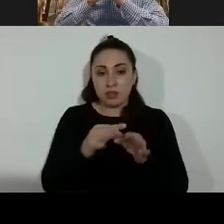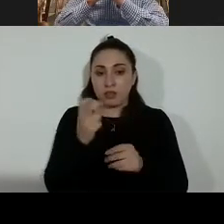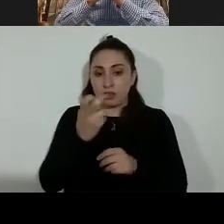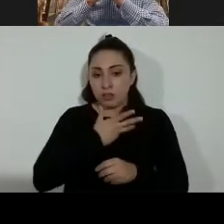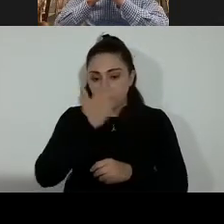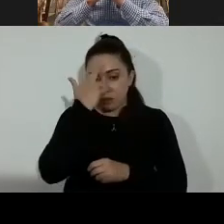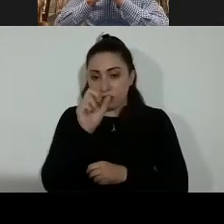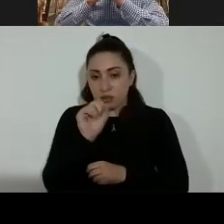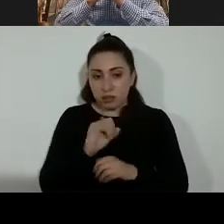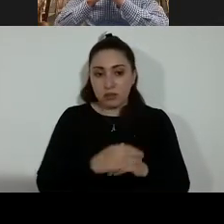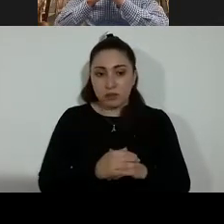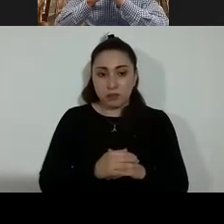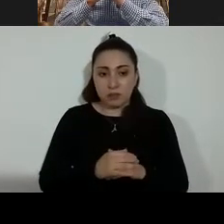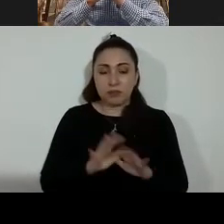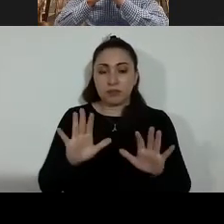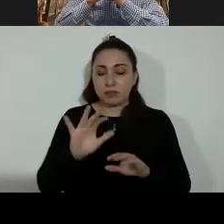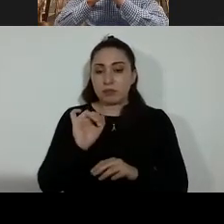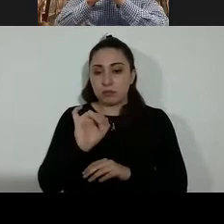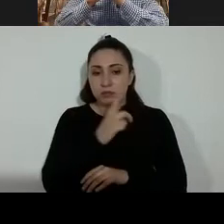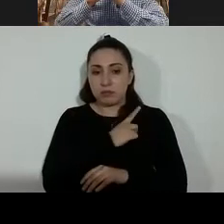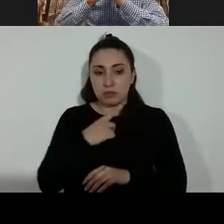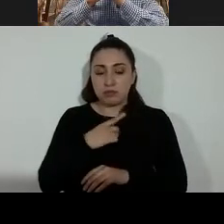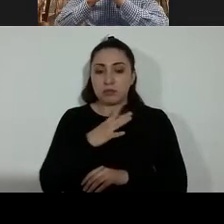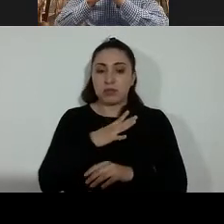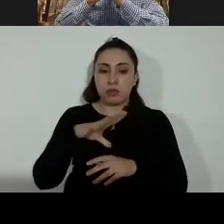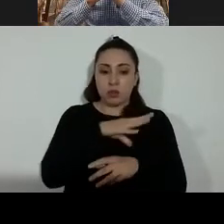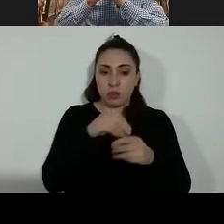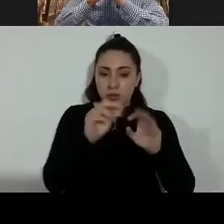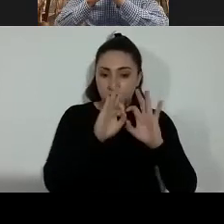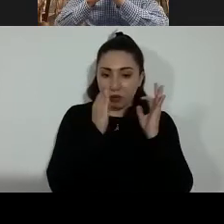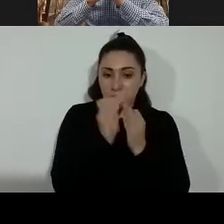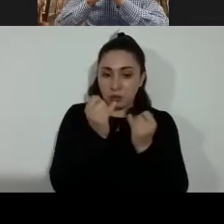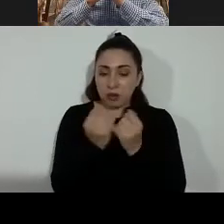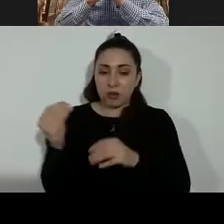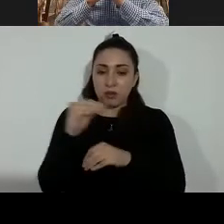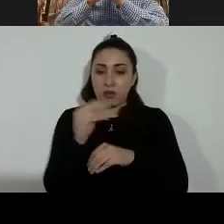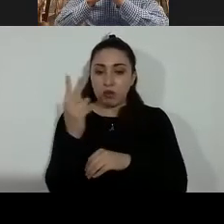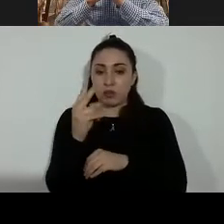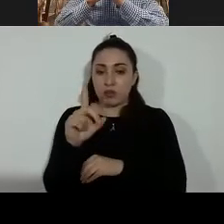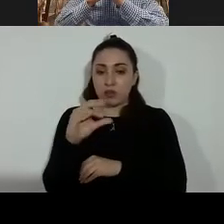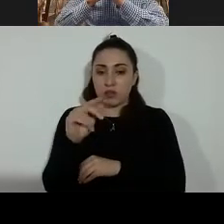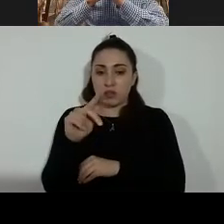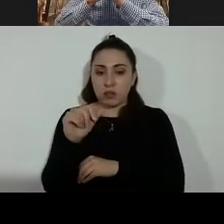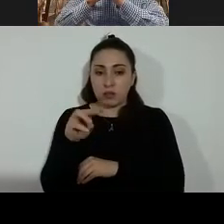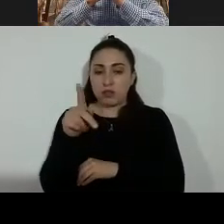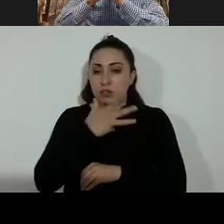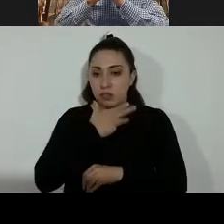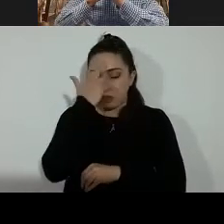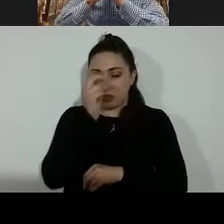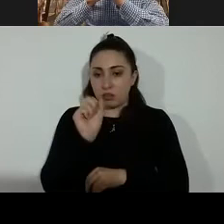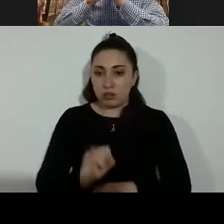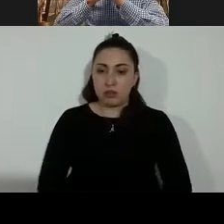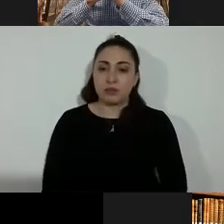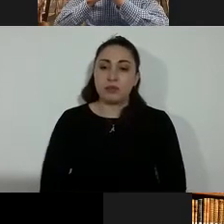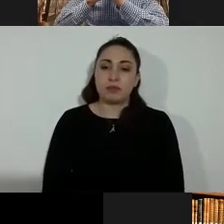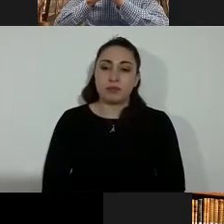cierto. Entonces sí tendríamos esto más los 2 dictámenes. Tiene usted razón. Muy